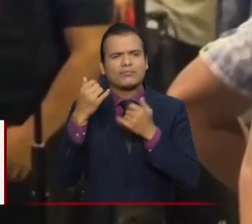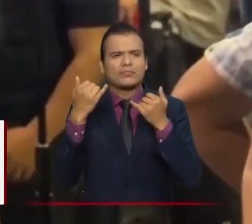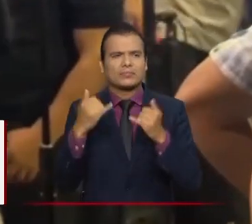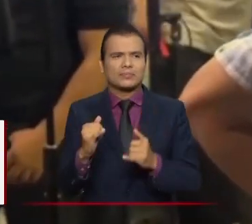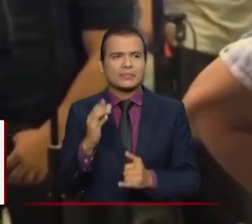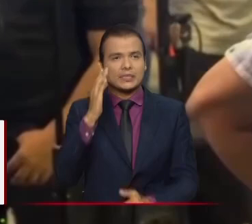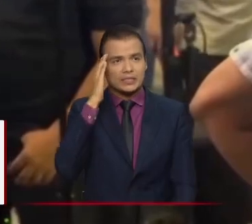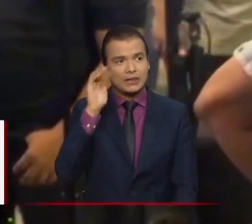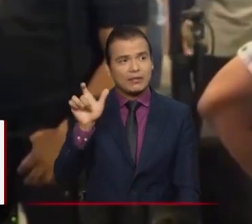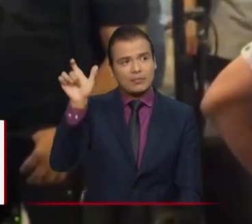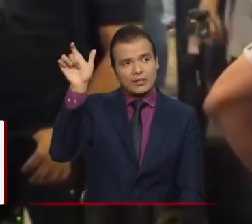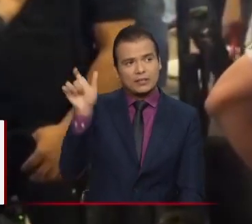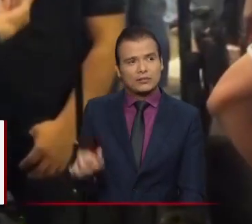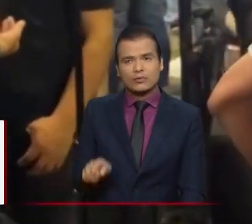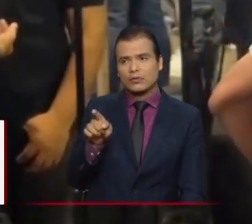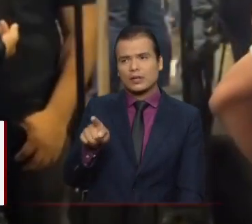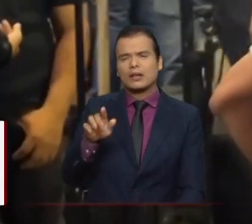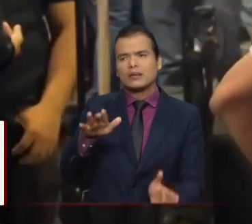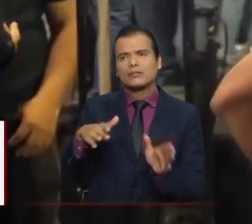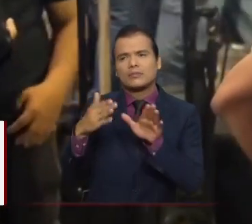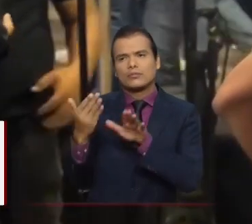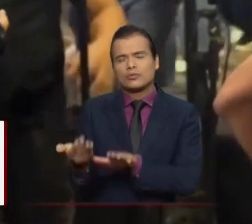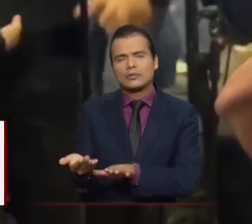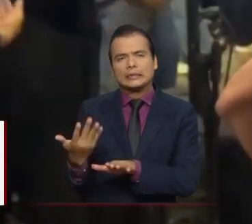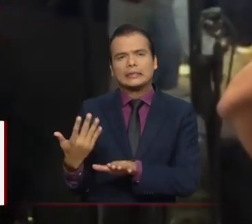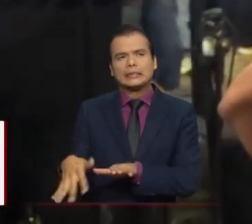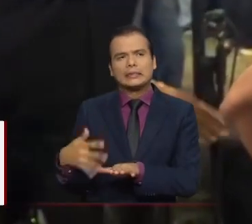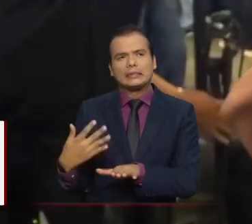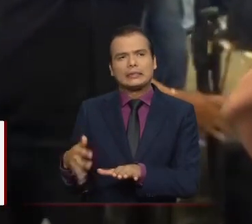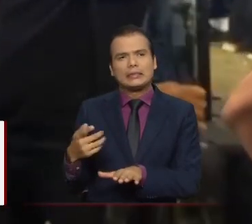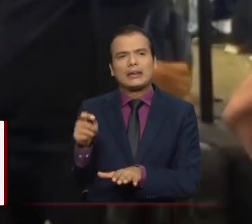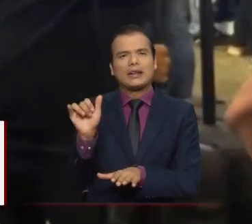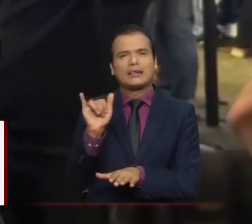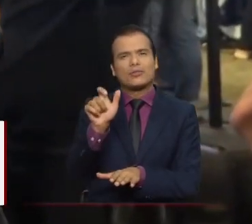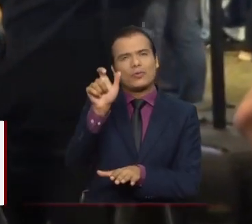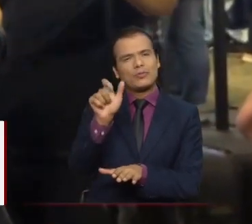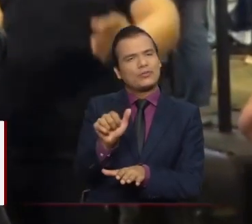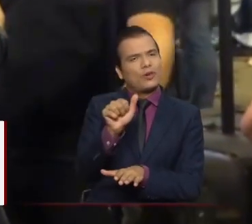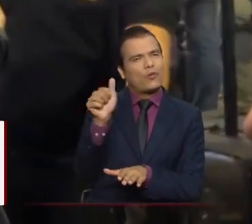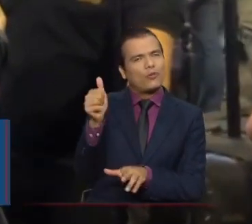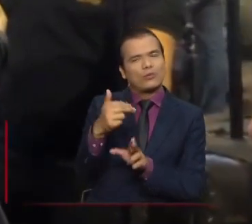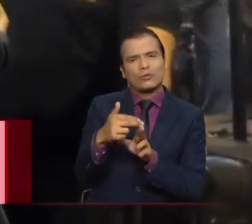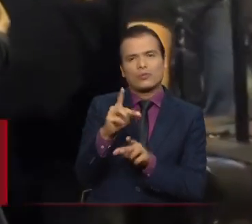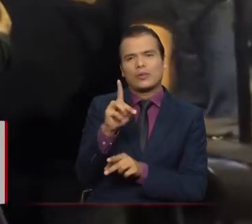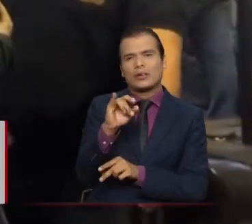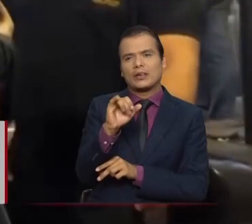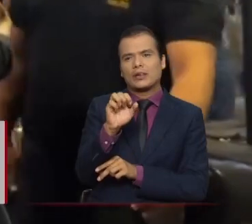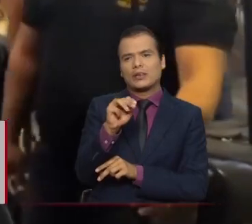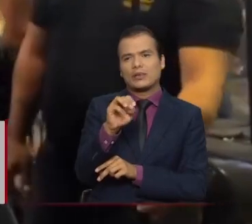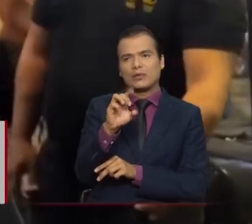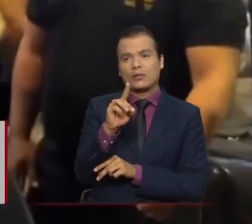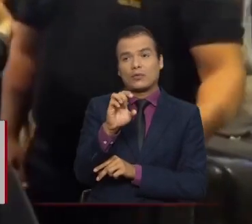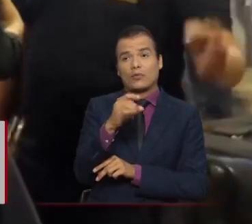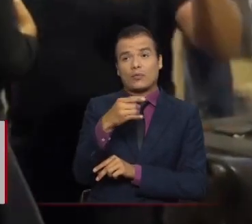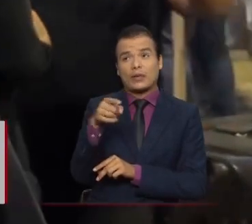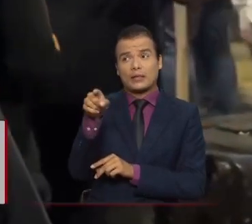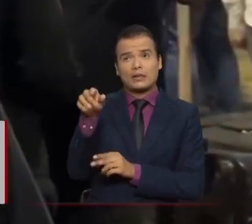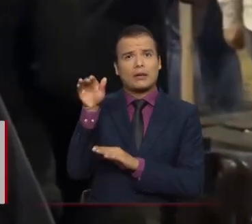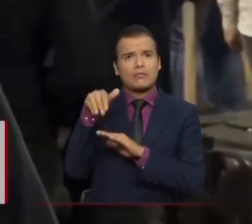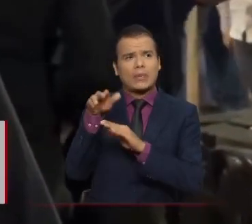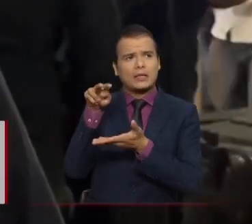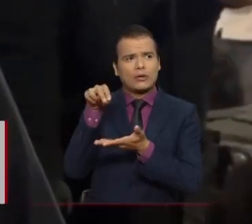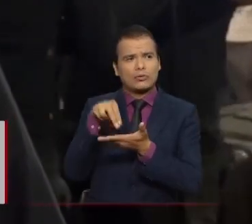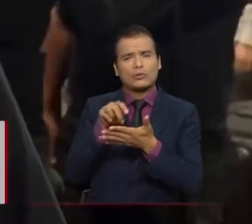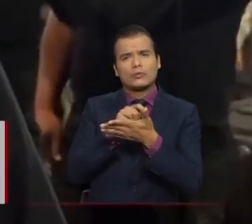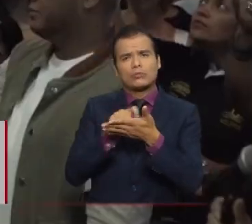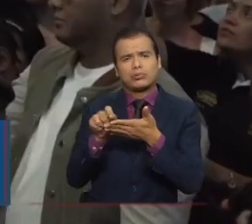irreparable la verdad Él es como el diomed día de la composición y todos los que sentimos el vallenato sabemos que